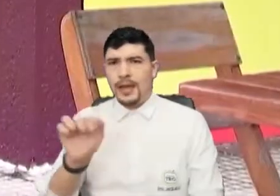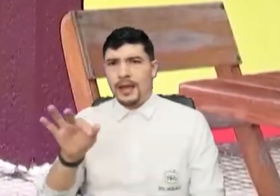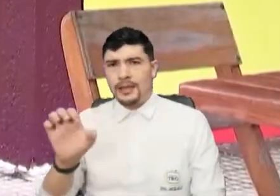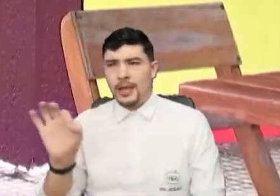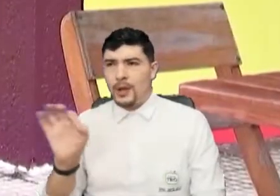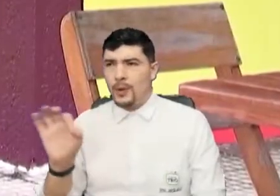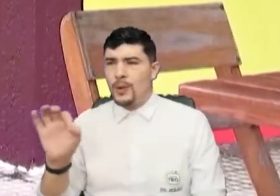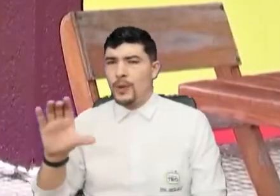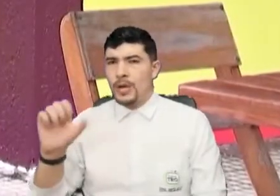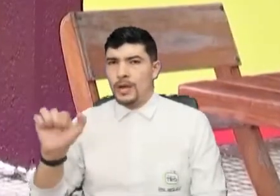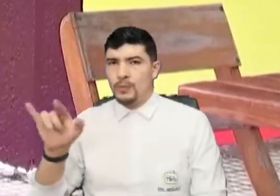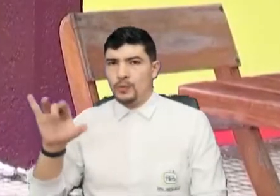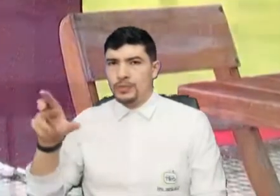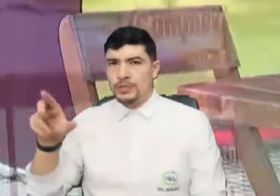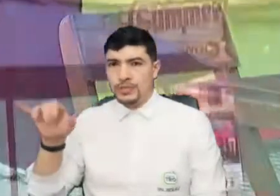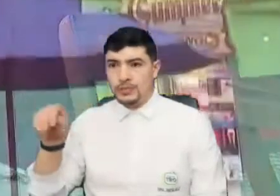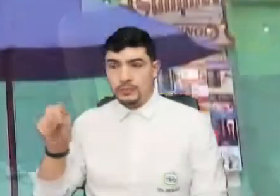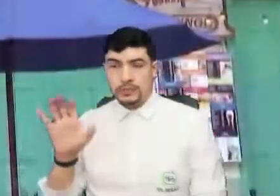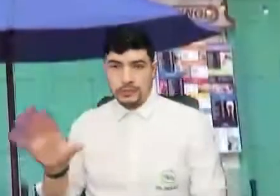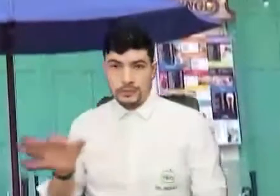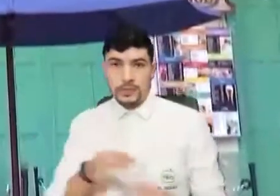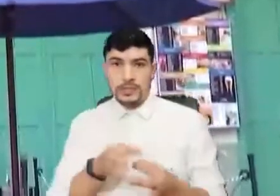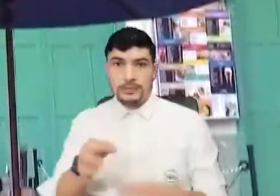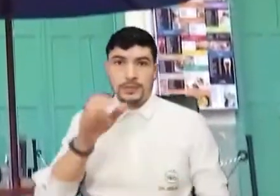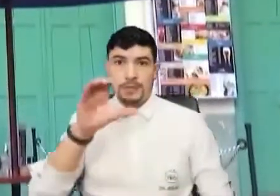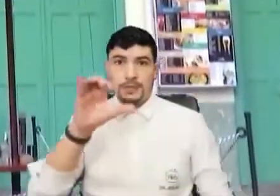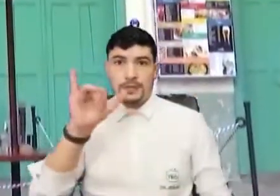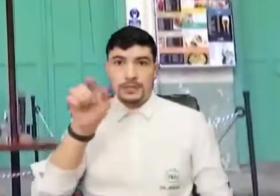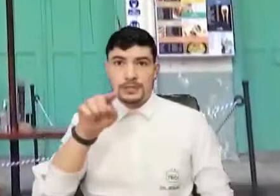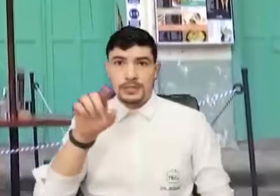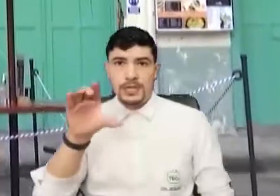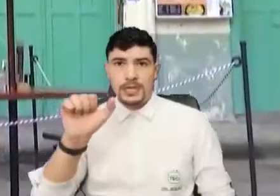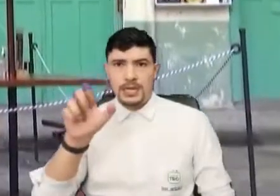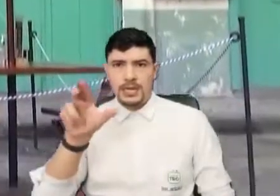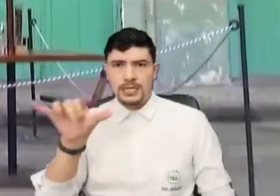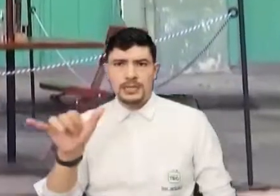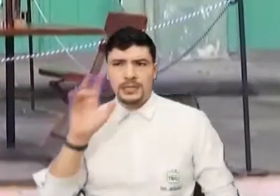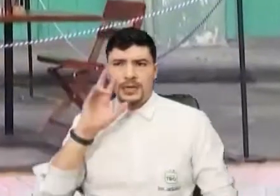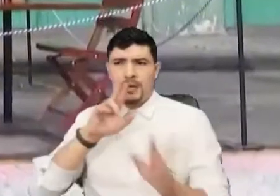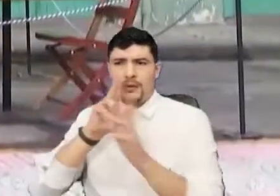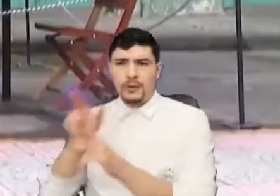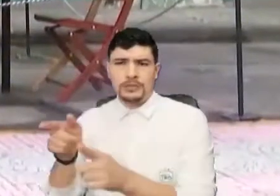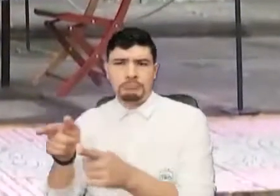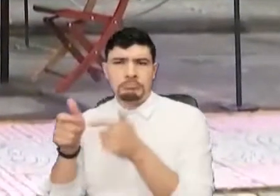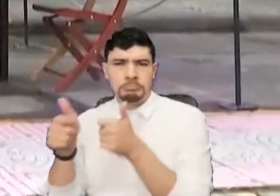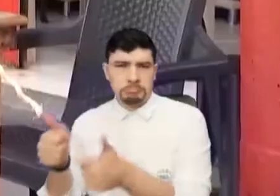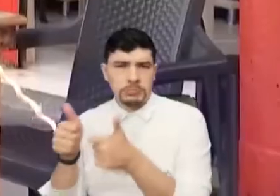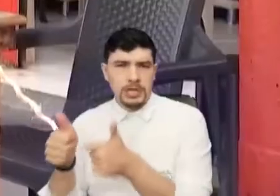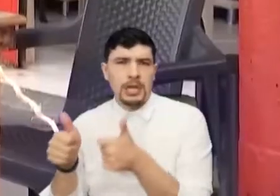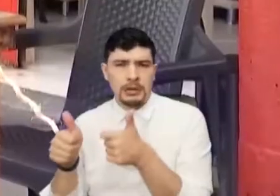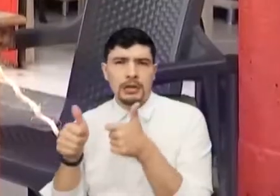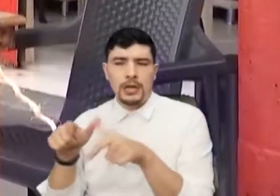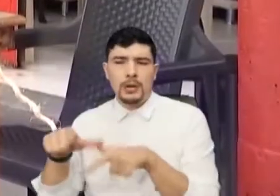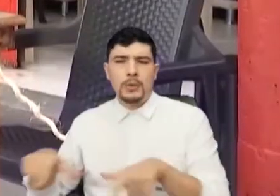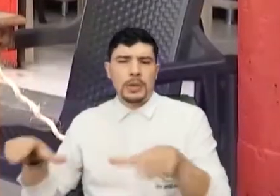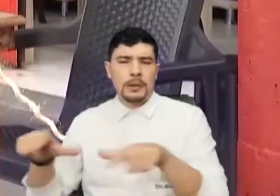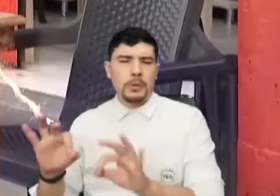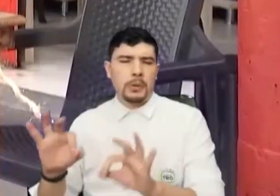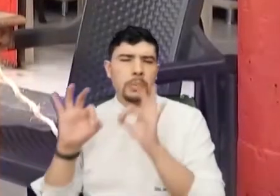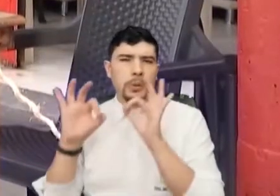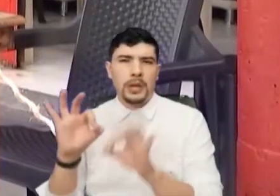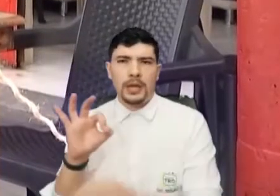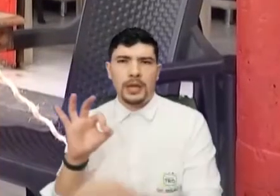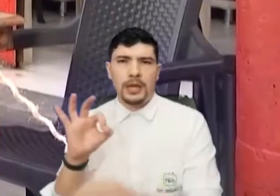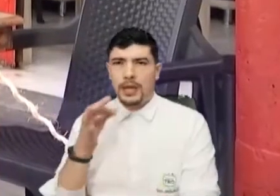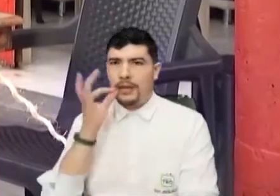posicionando como un municipio donde degustar una buena taza de café y con los años fueron aumentando el número de establecimientos dedicados a